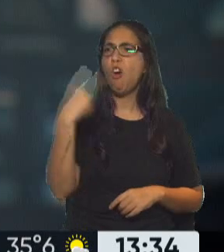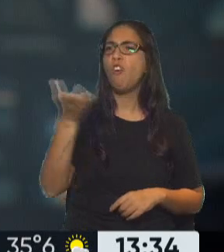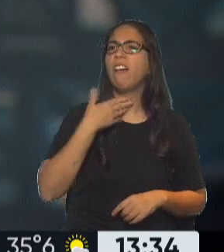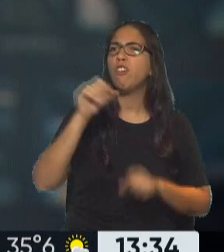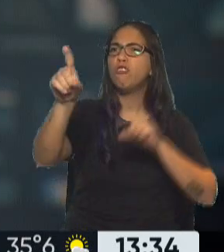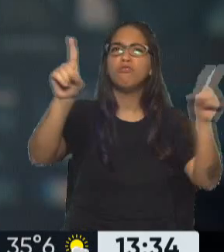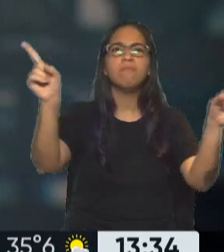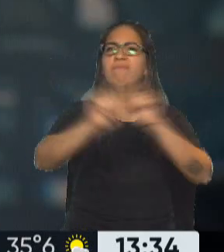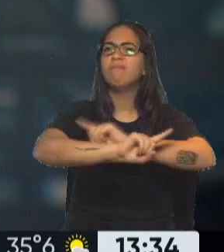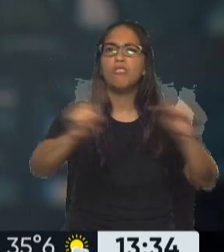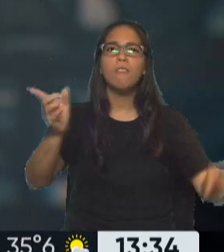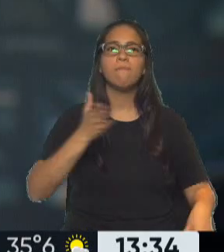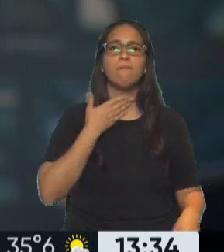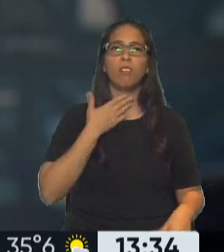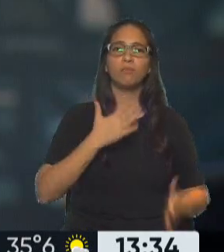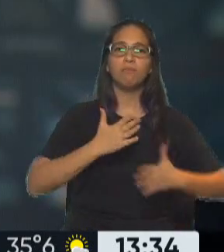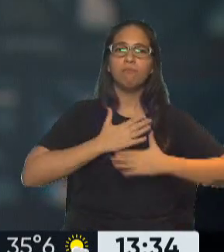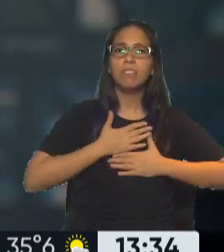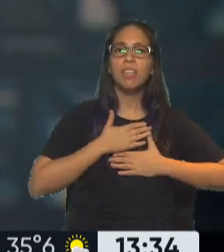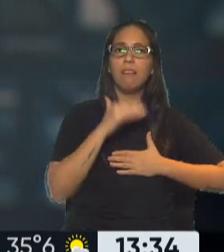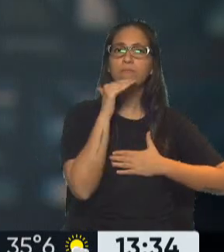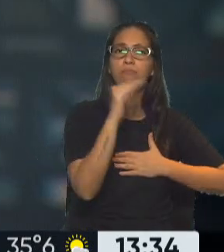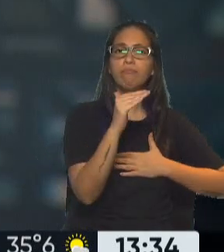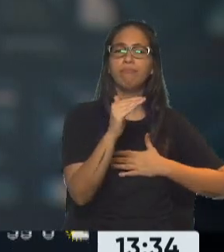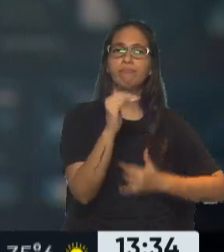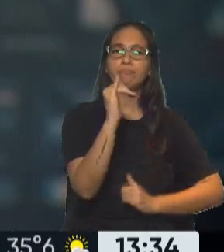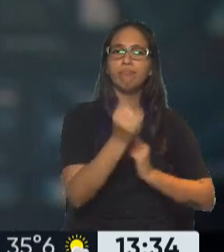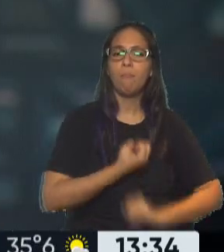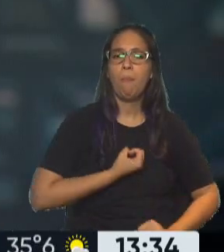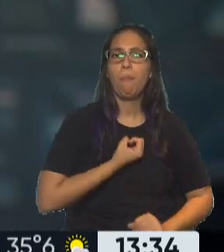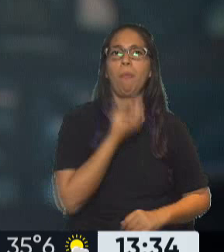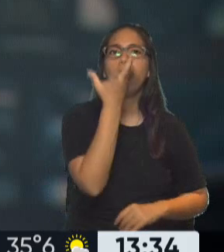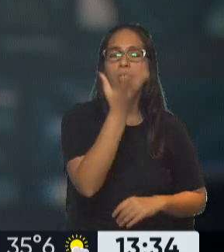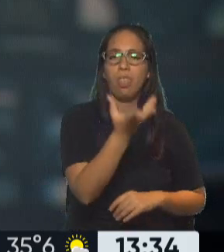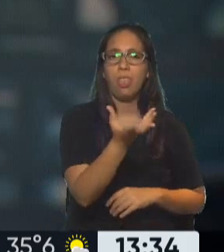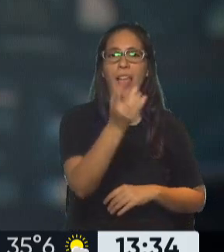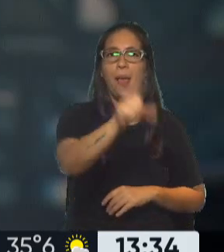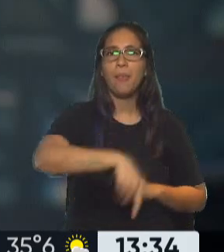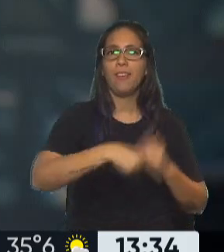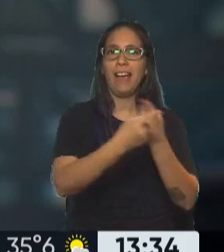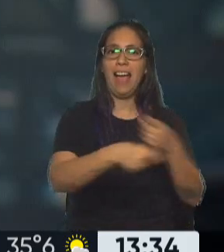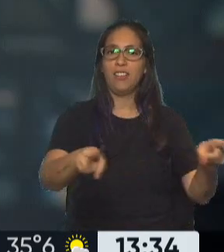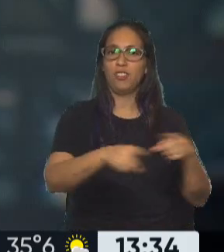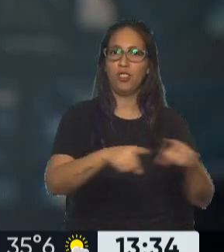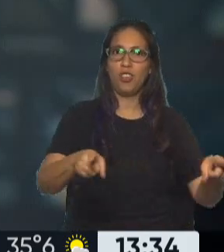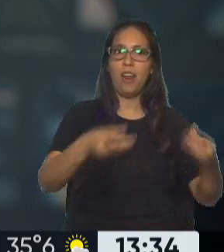tenía que ser la mía propia. Entonces, a partir de esa necesidad de decir esas cosas, es que las canciones se pusieron de